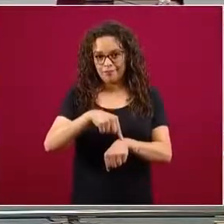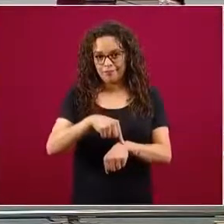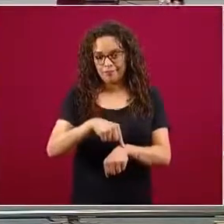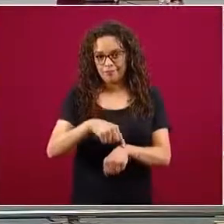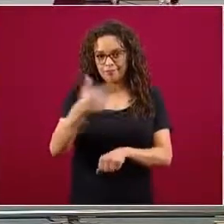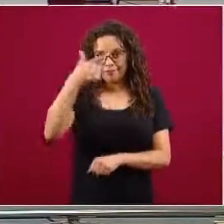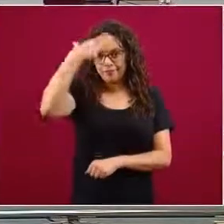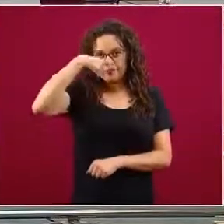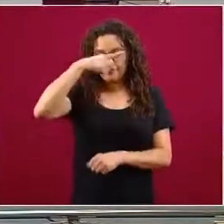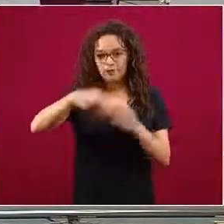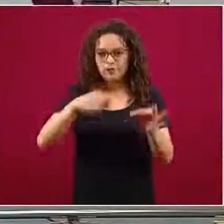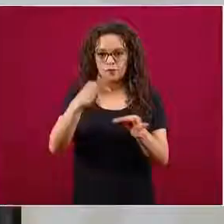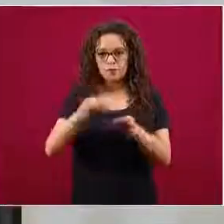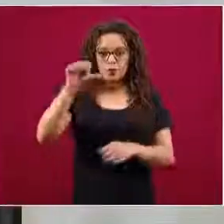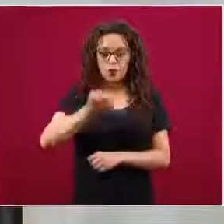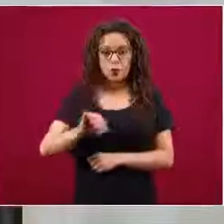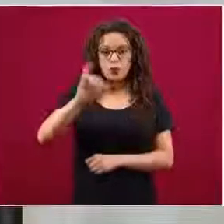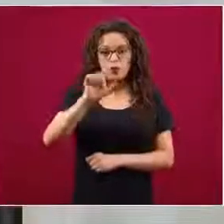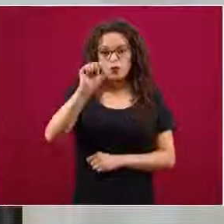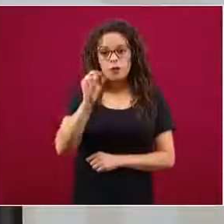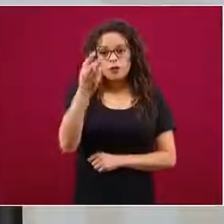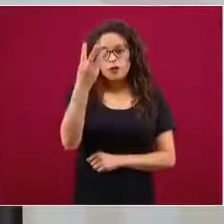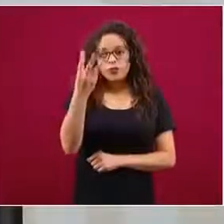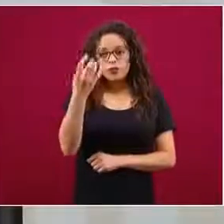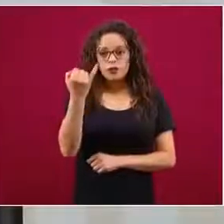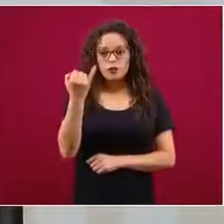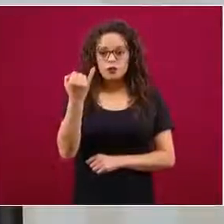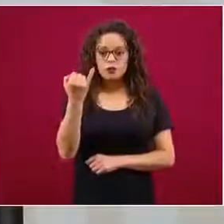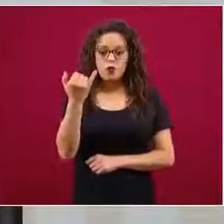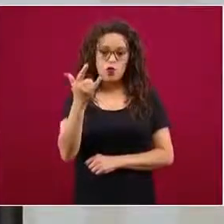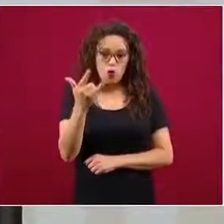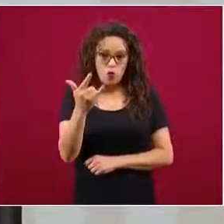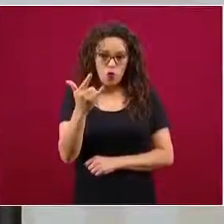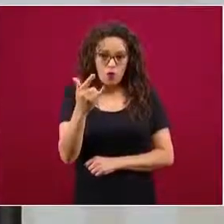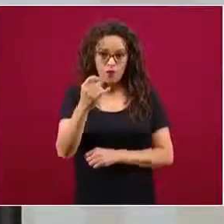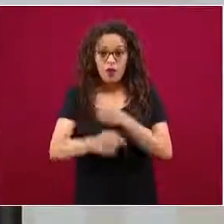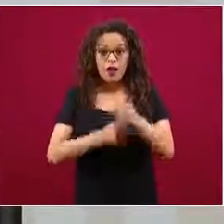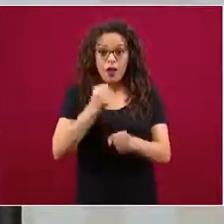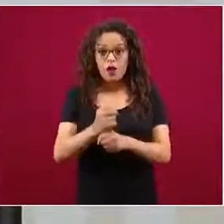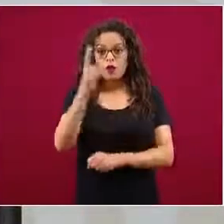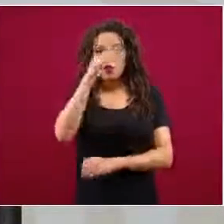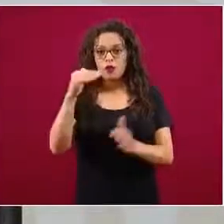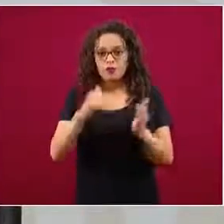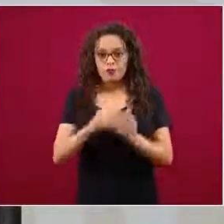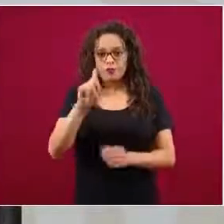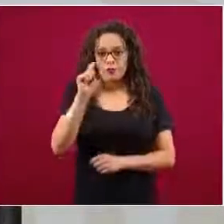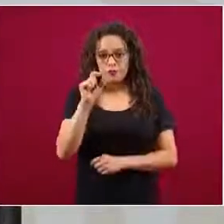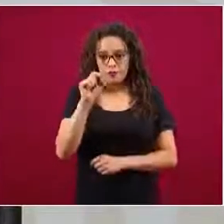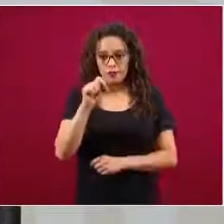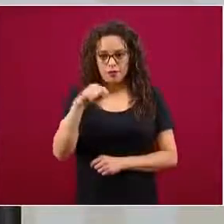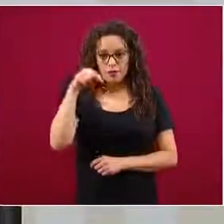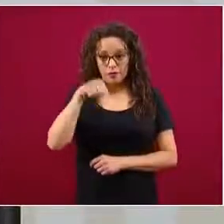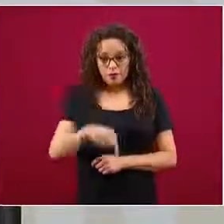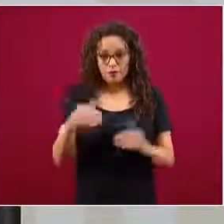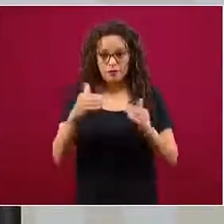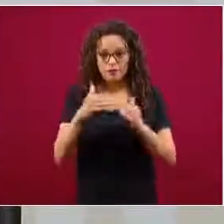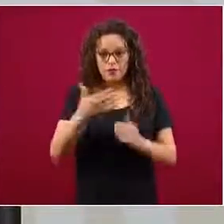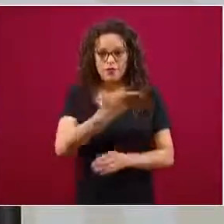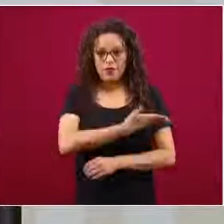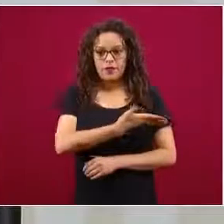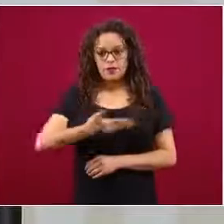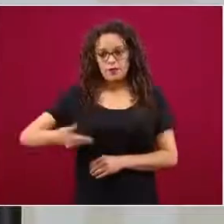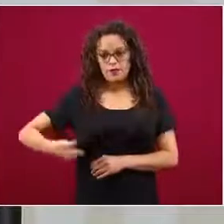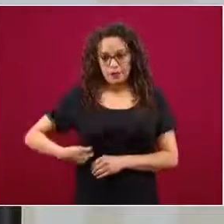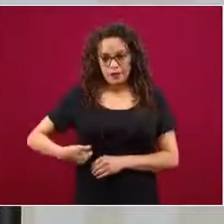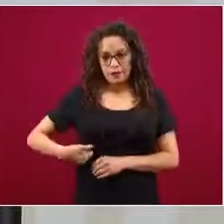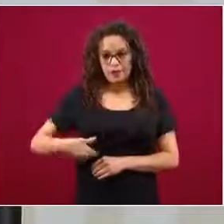23 de julio de 2020. Estamos en el Palacio Nacional de México, en la Ciudad de México, y vamos a iniciar la